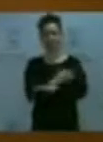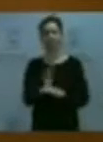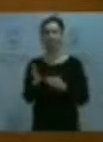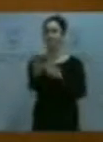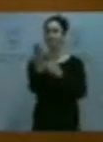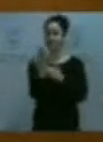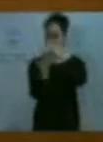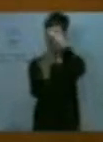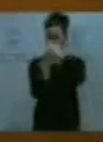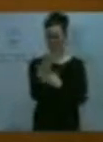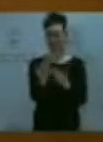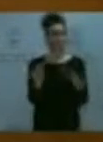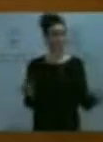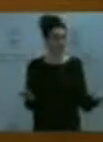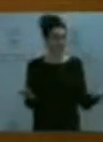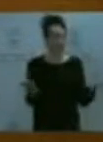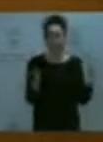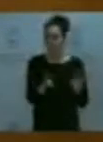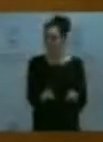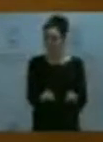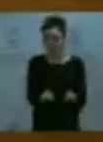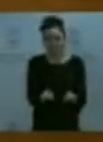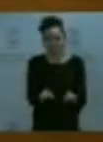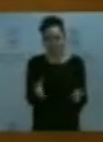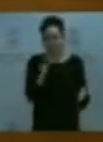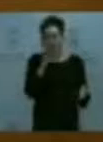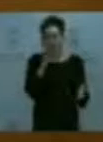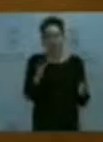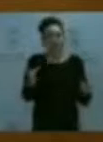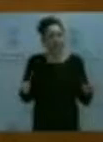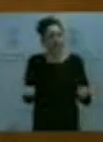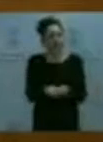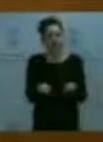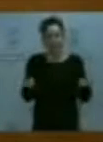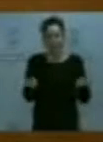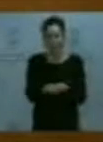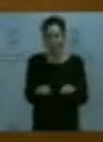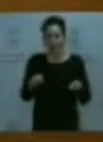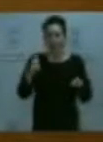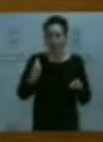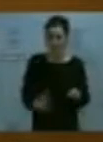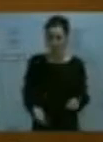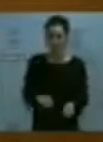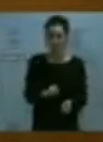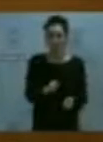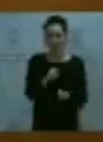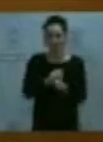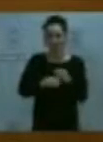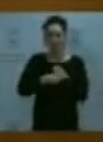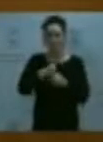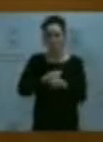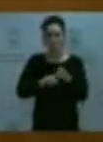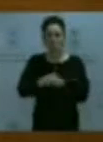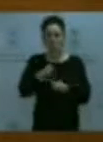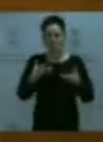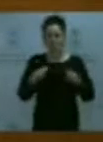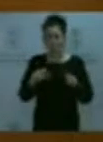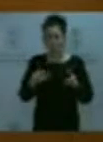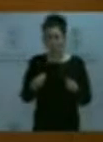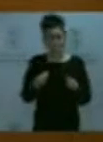un elenco de papeles sucesivos sin ninguna vinculación práctica, sin ninguna